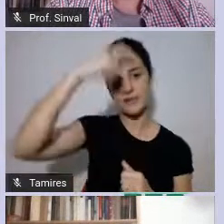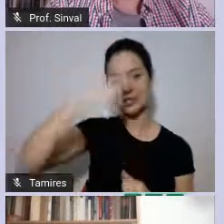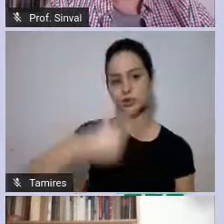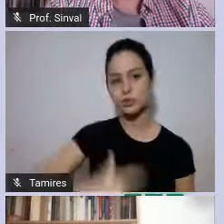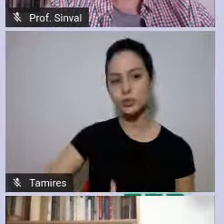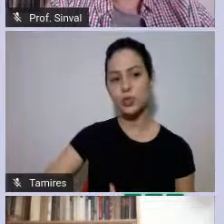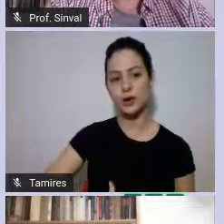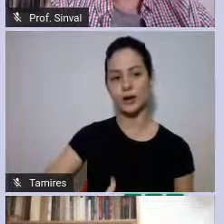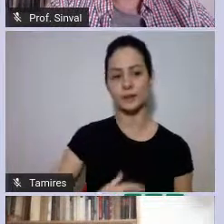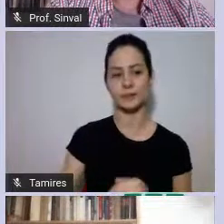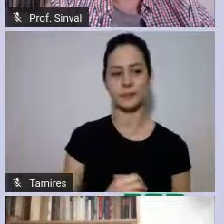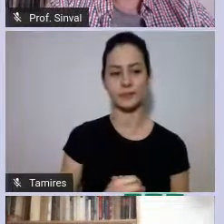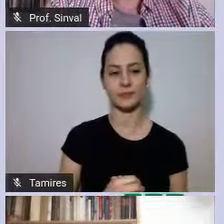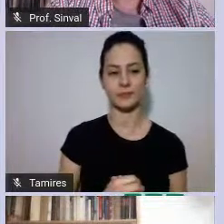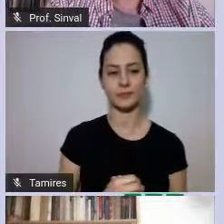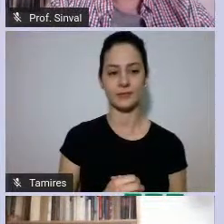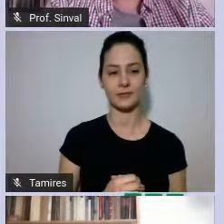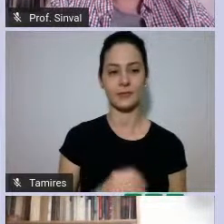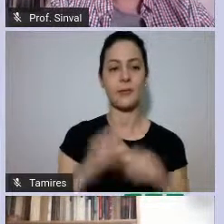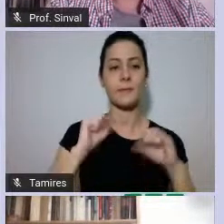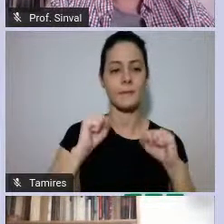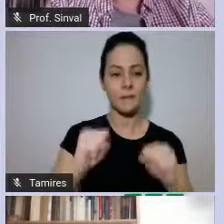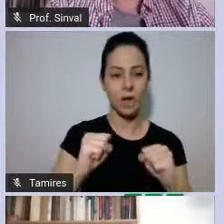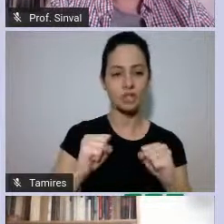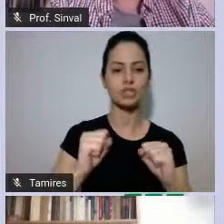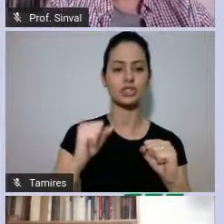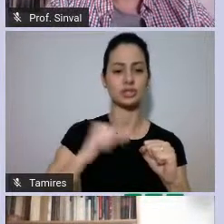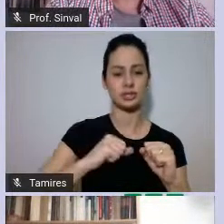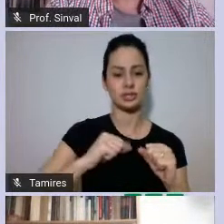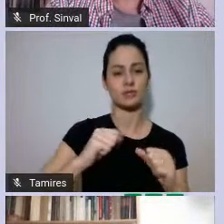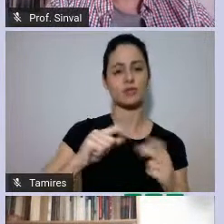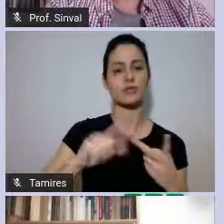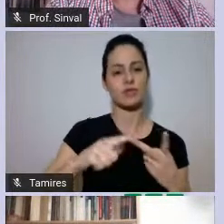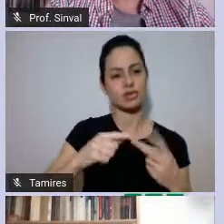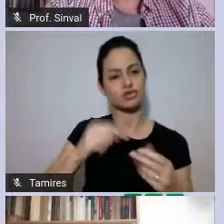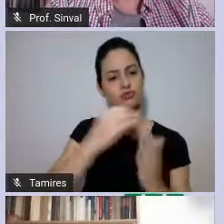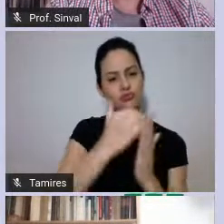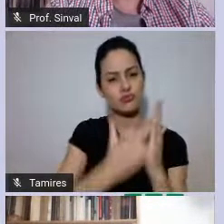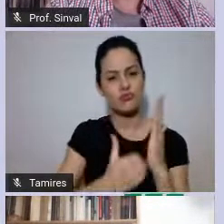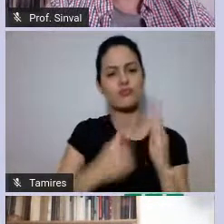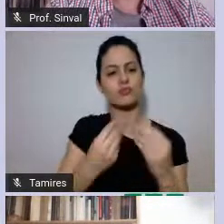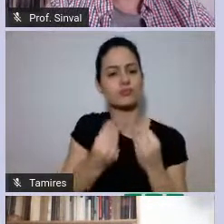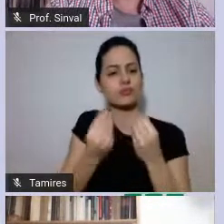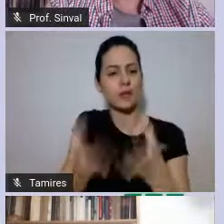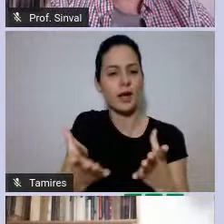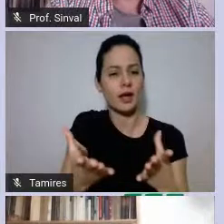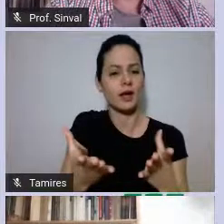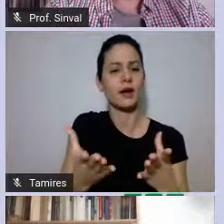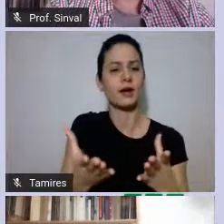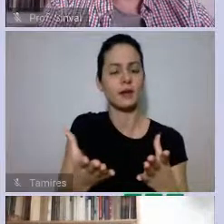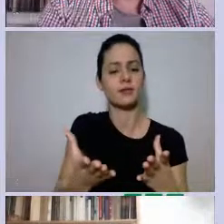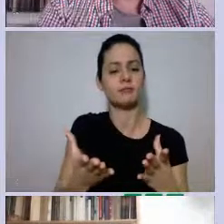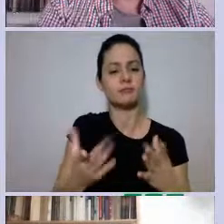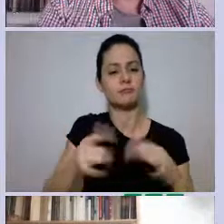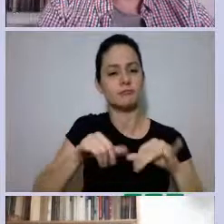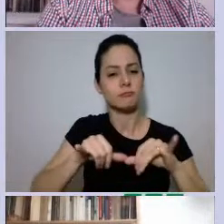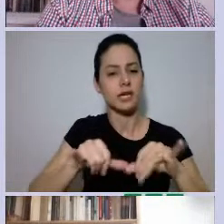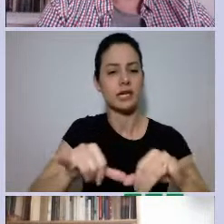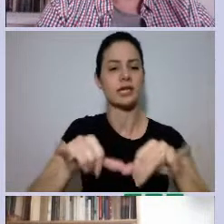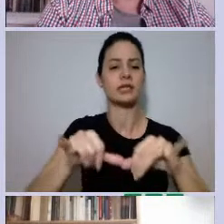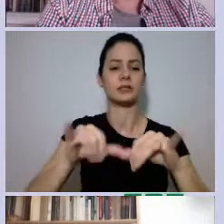ser rapada y colocada en el mercado, y que en caso de una